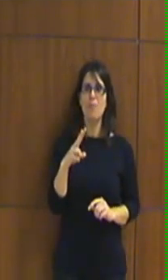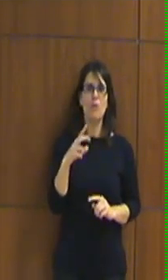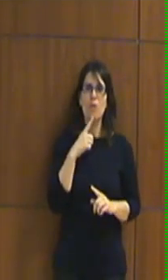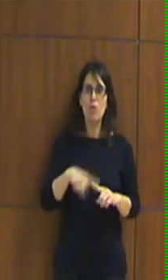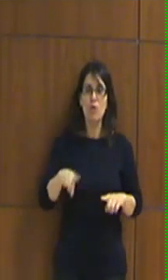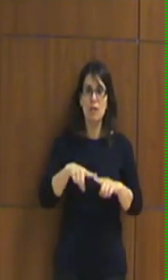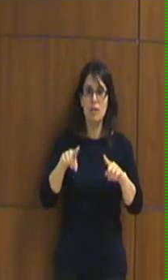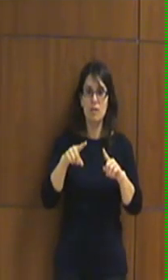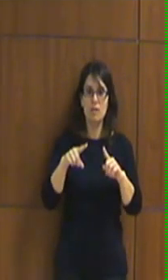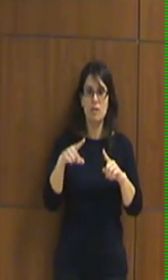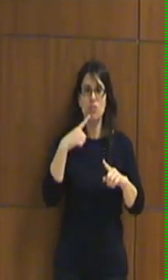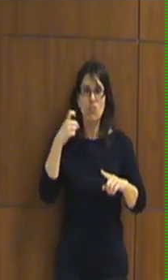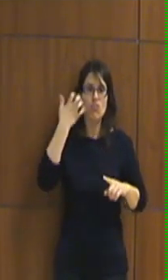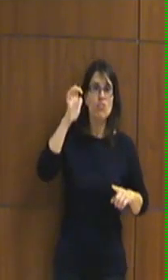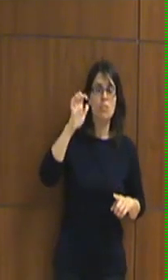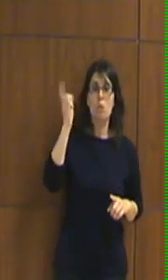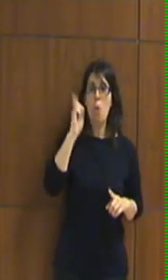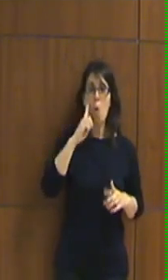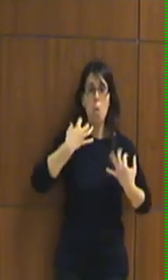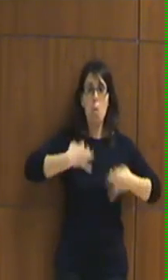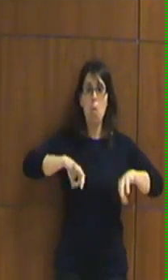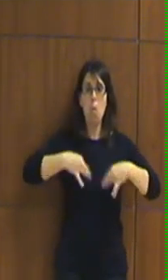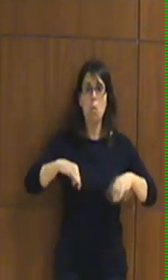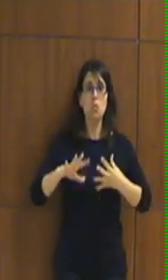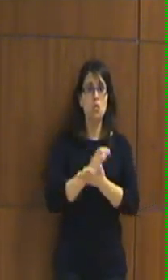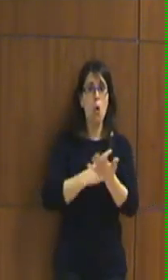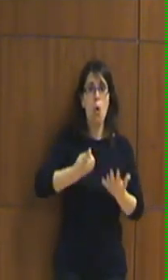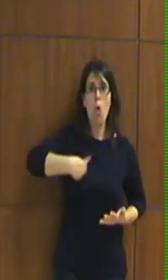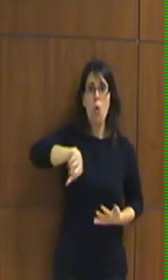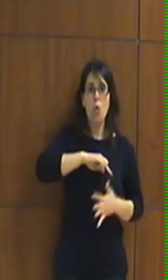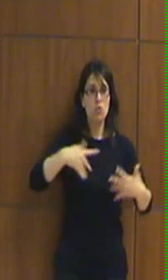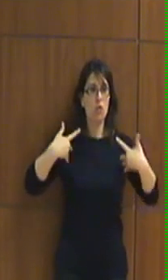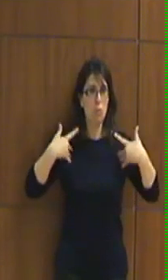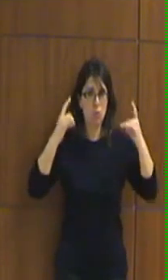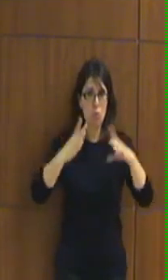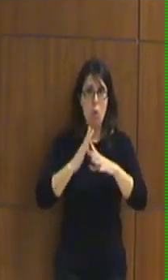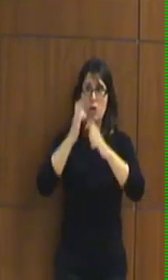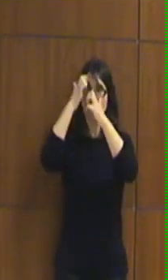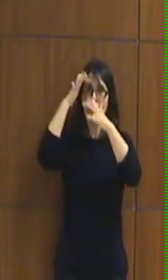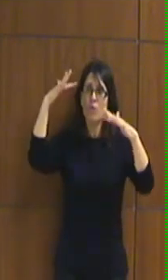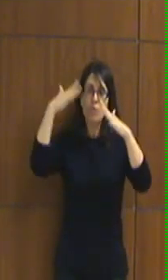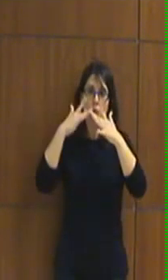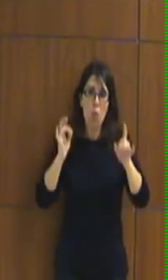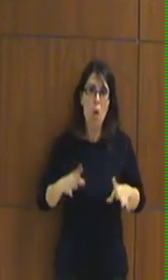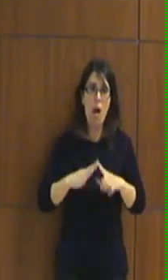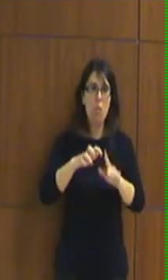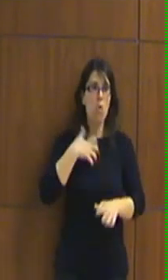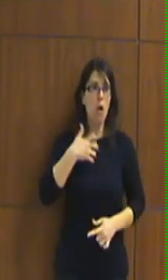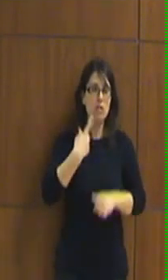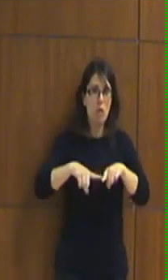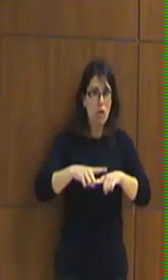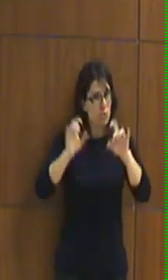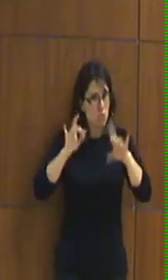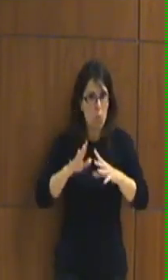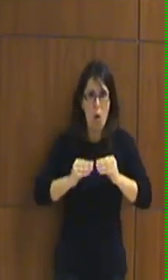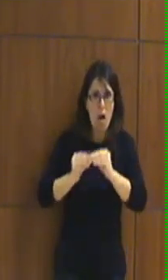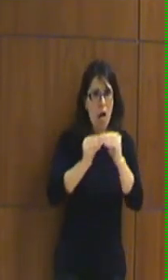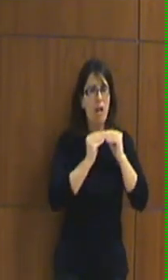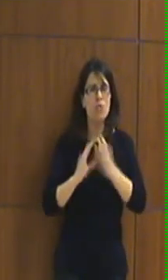lo que parece, ¿no? O sea, todos soñamos igual, todos sufrimos igual, a todos nos molestan ciertas cosas, todos